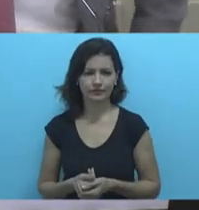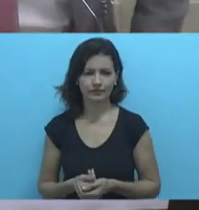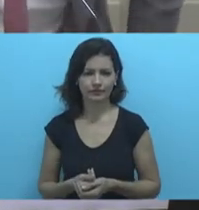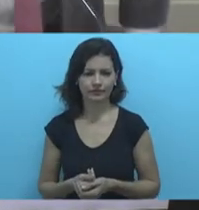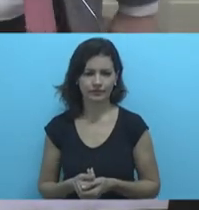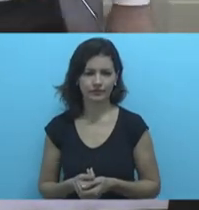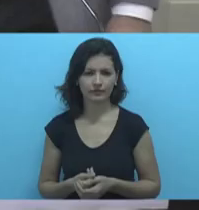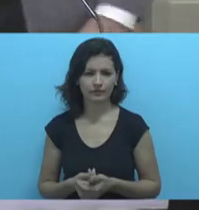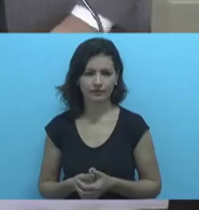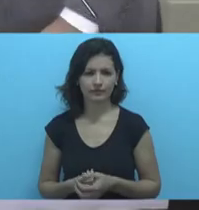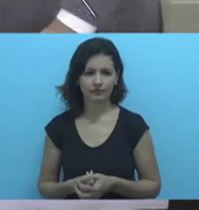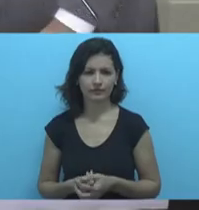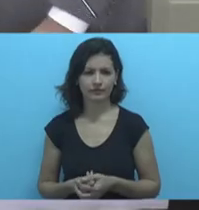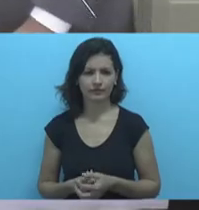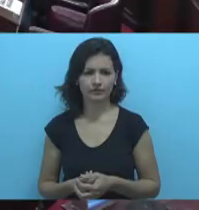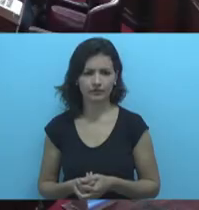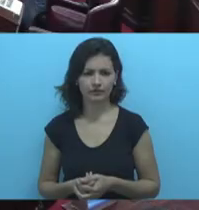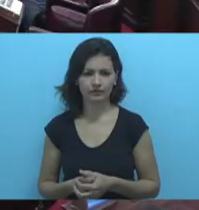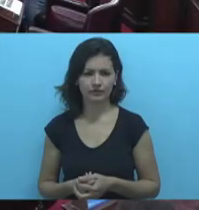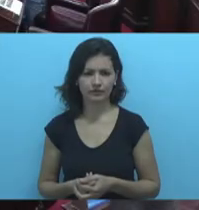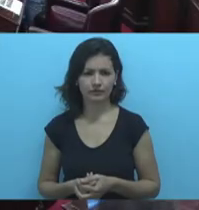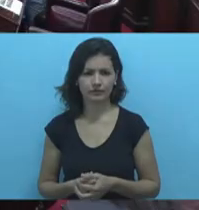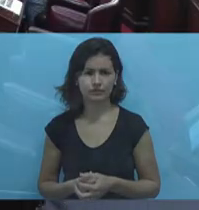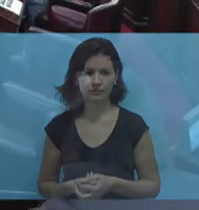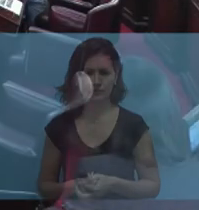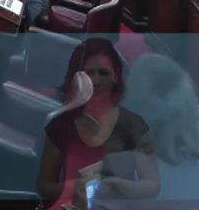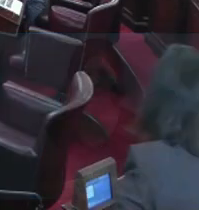Olivera a izar nuevamente la bandera del recinto.